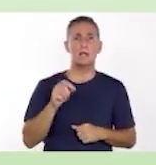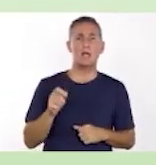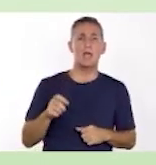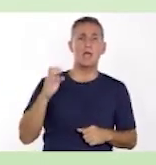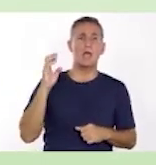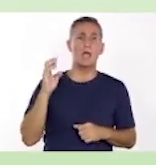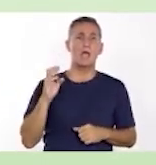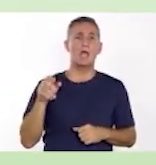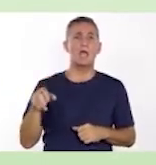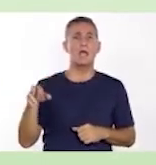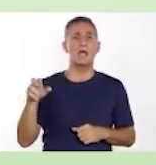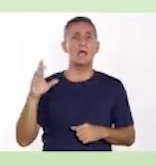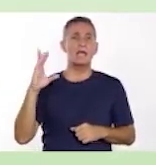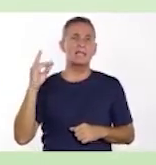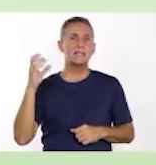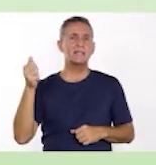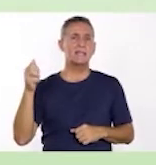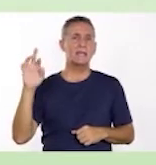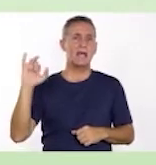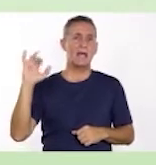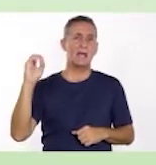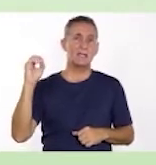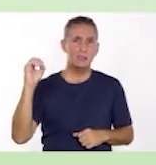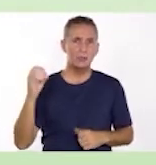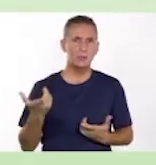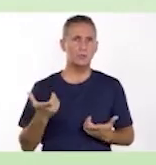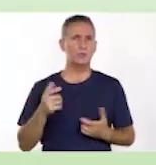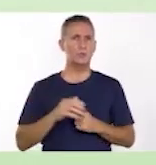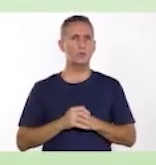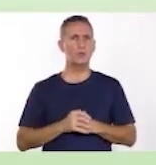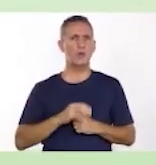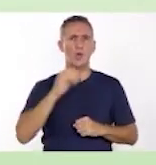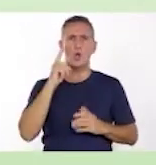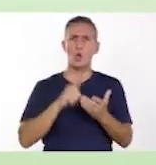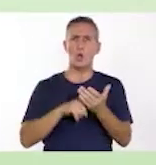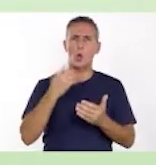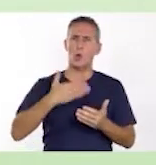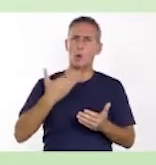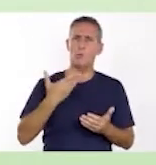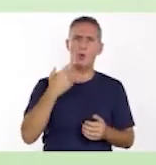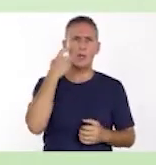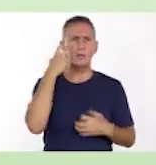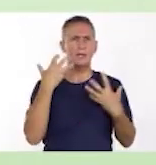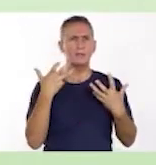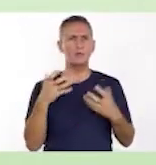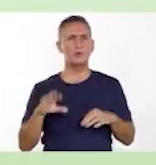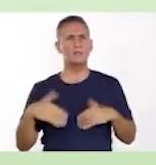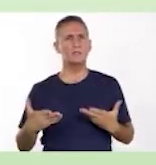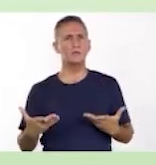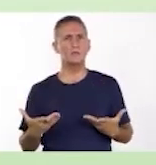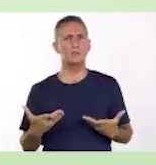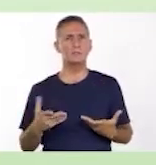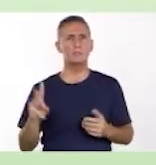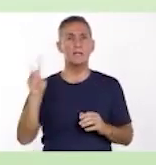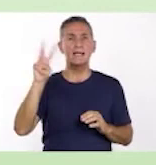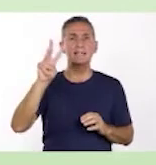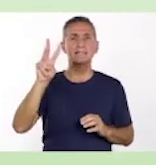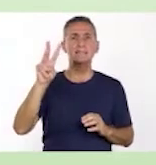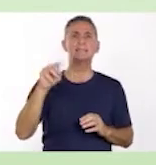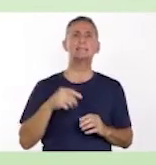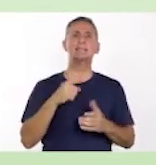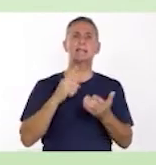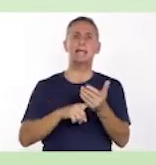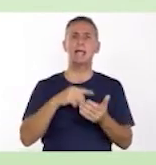Sarmiento, Rubén Darío. ¿Cuáles fueron sus poemas importantes? Pues tenemos 3